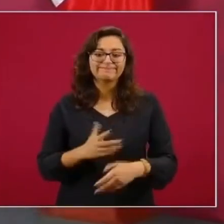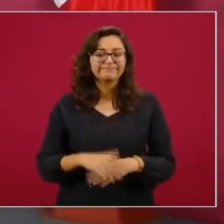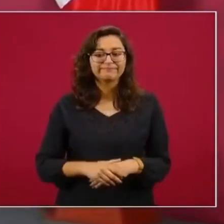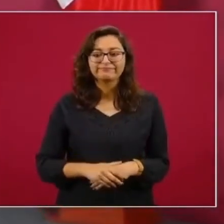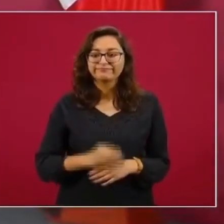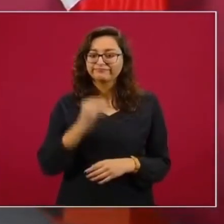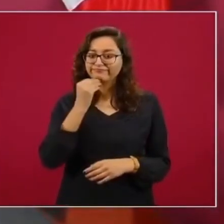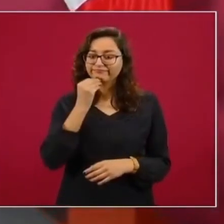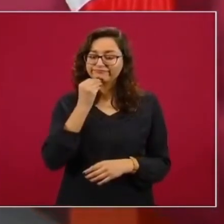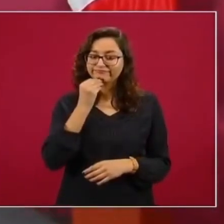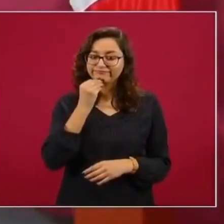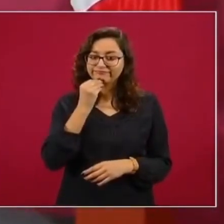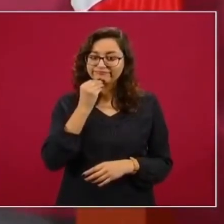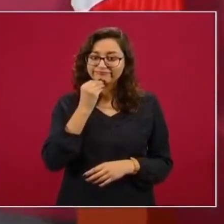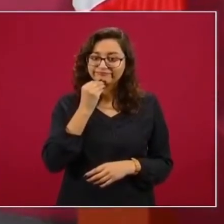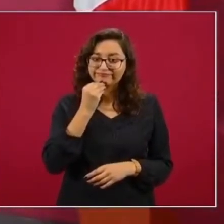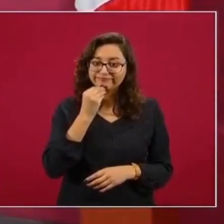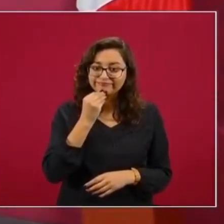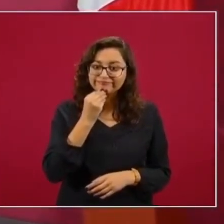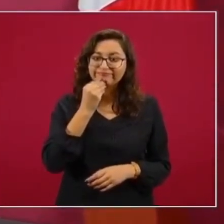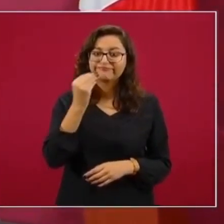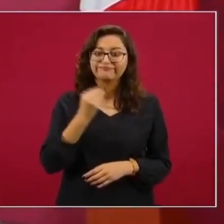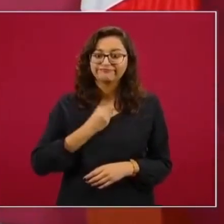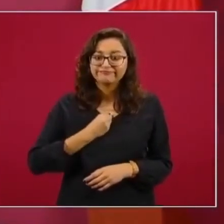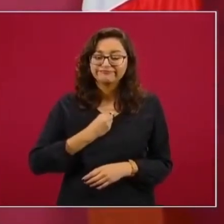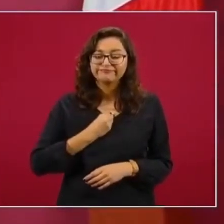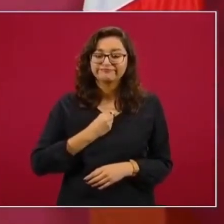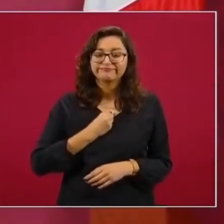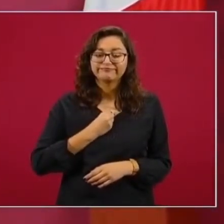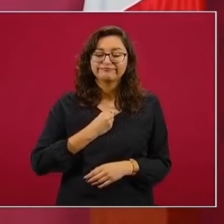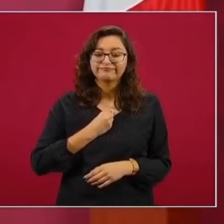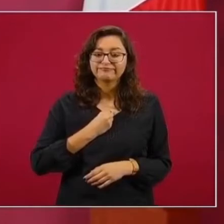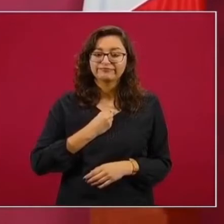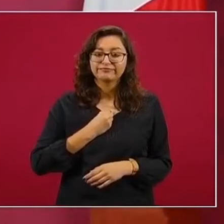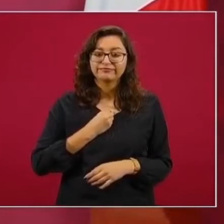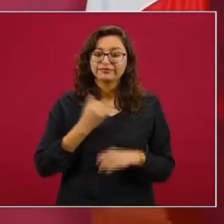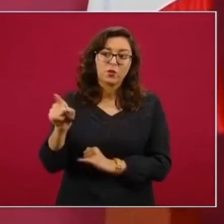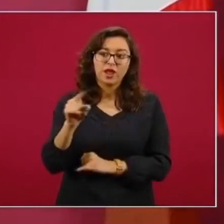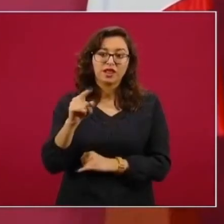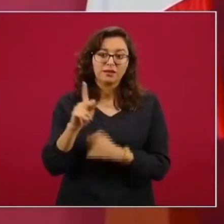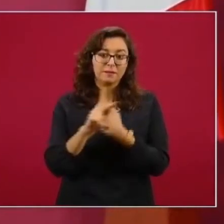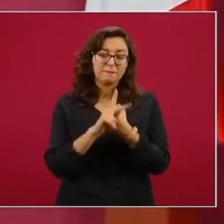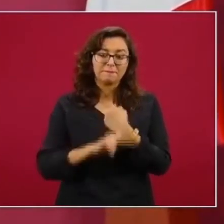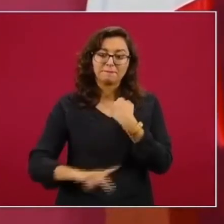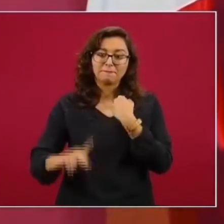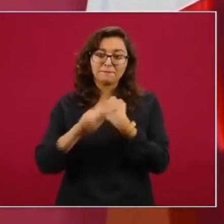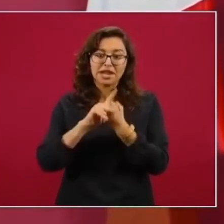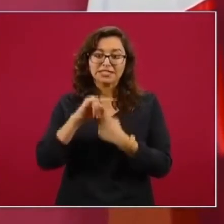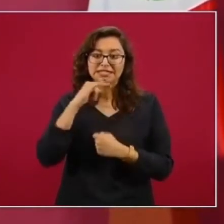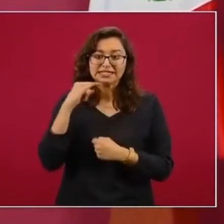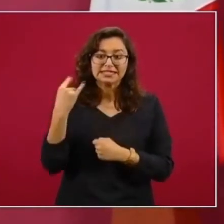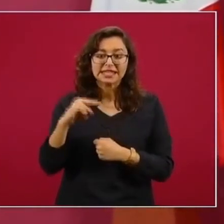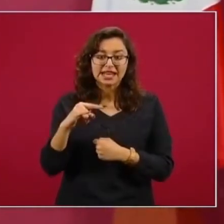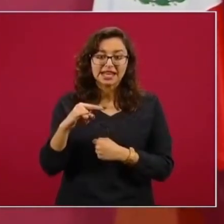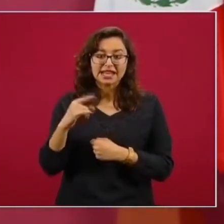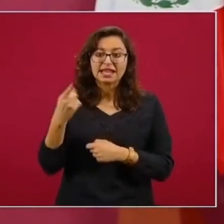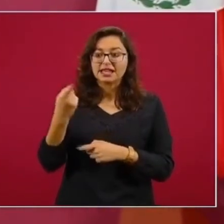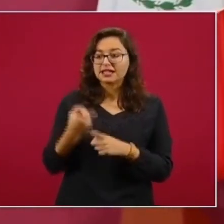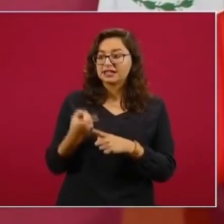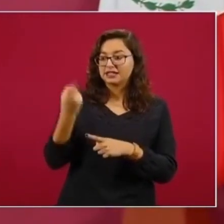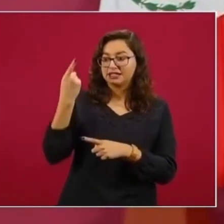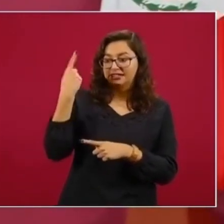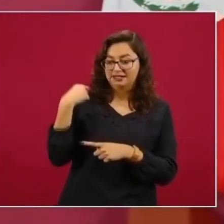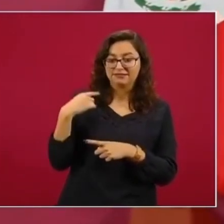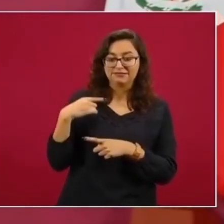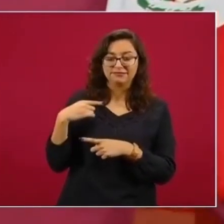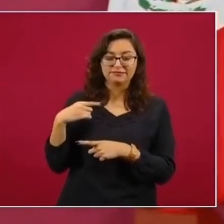una política como la que se impuso en Chile en el 73, con el